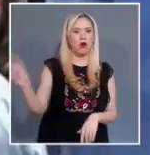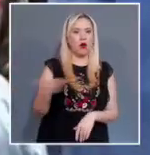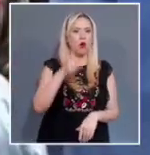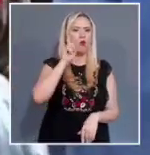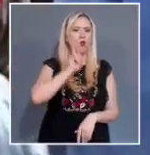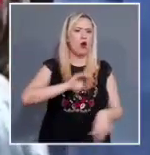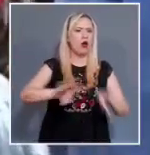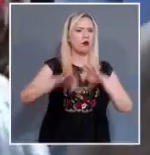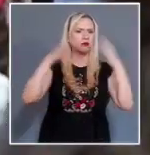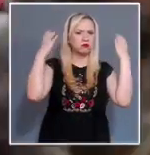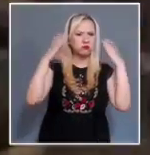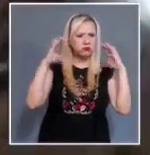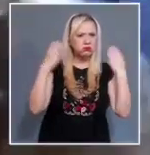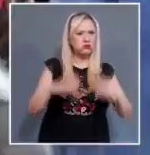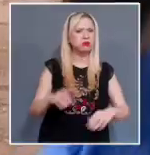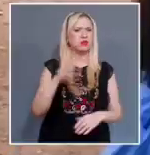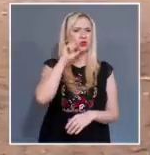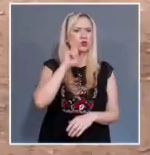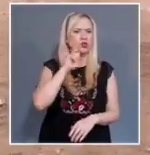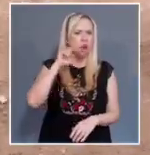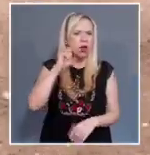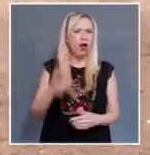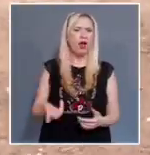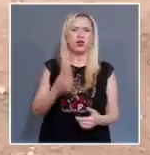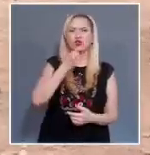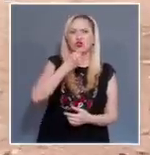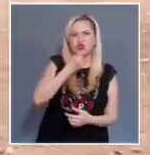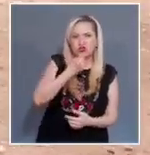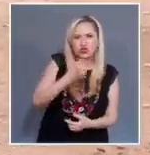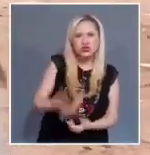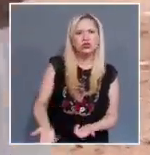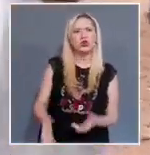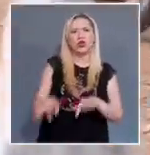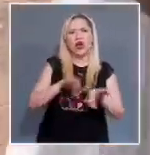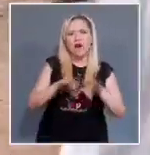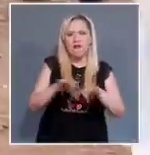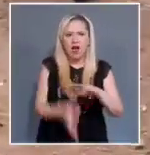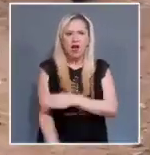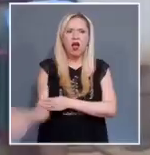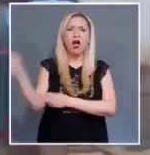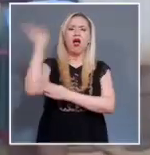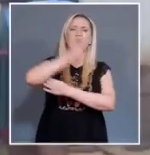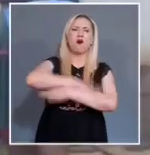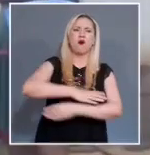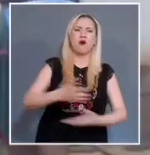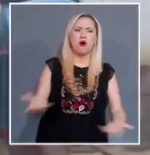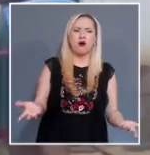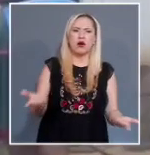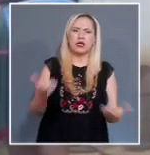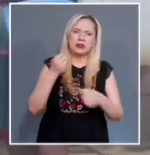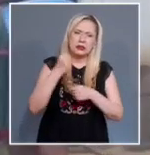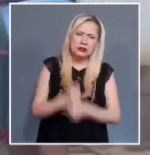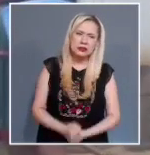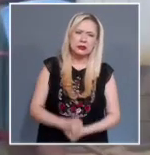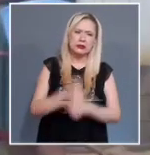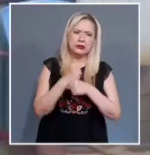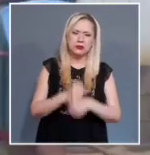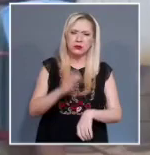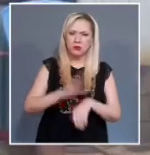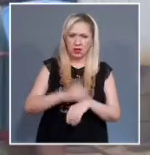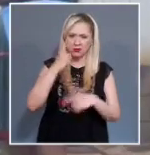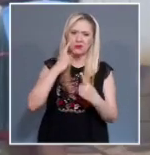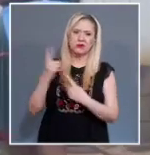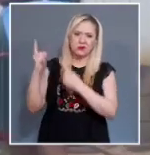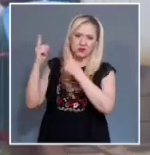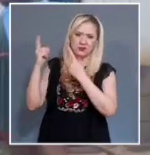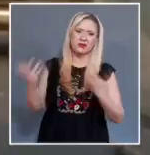voluntad política, abordar diferentes aspectos sociales y, entre muchas más opciones, proteger a las poblaciones vulnerables, entre ellos niñas,